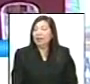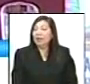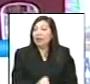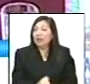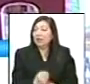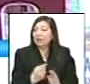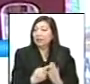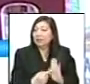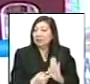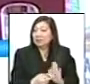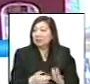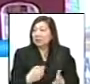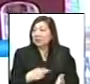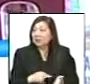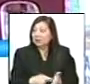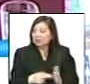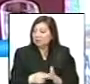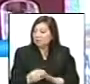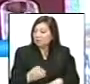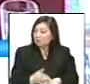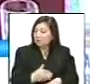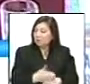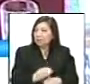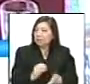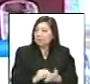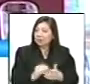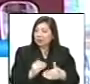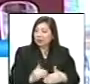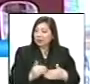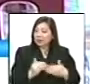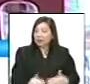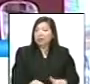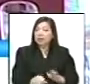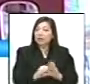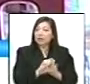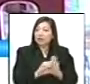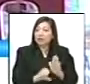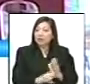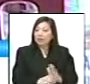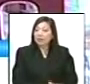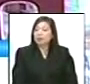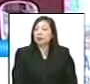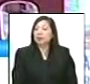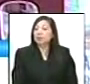de representación, que puede significar un desarrollo mucho más amplio a partir de la constitucionalización